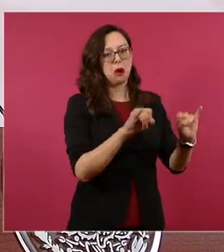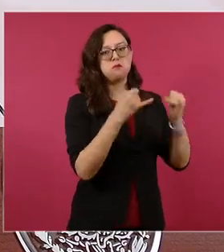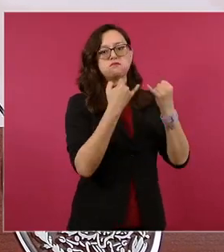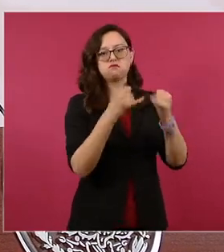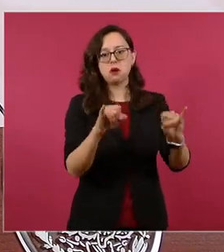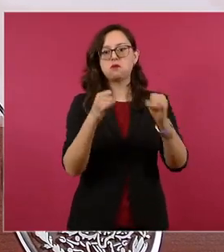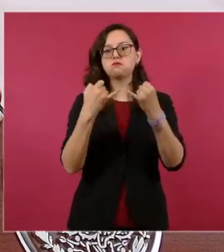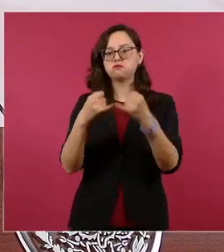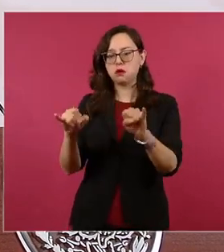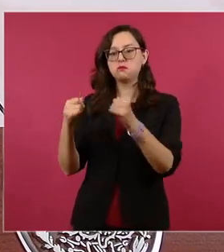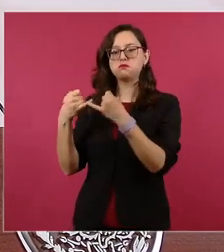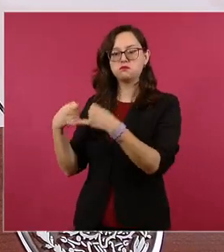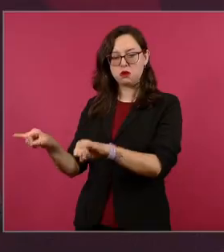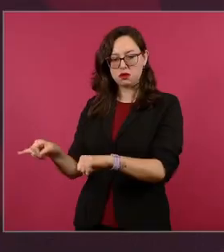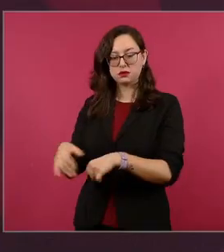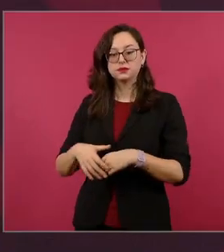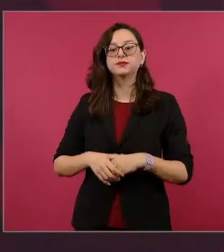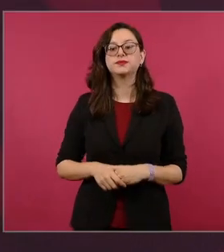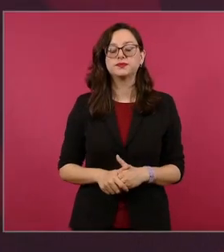Porque